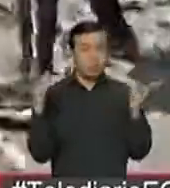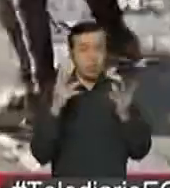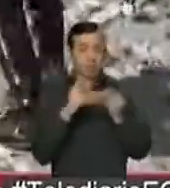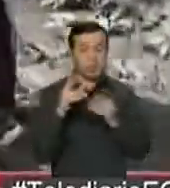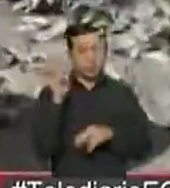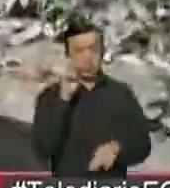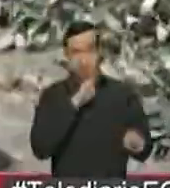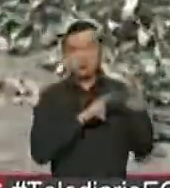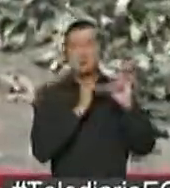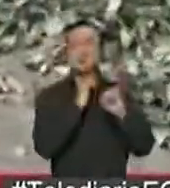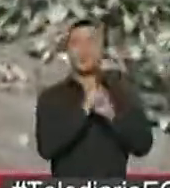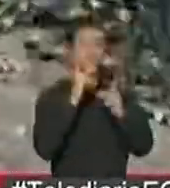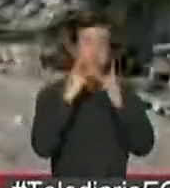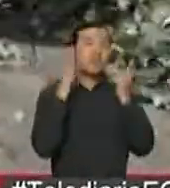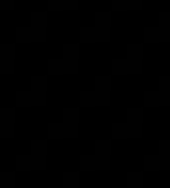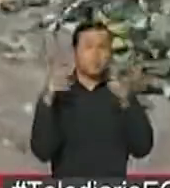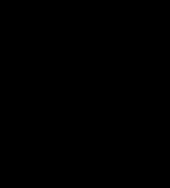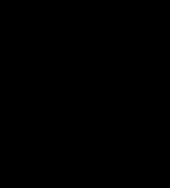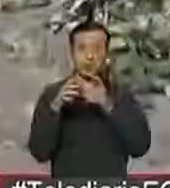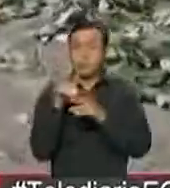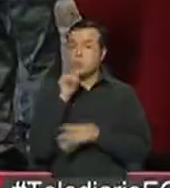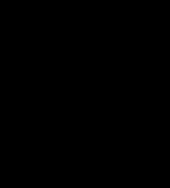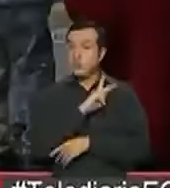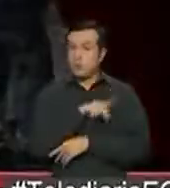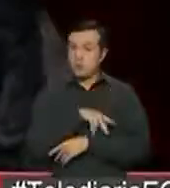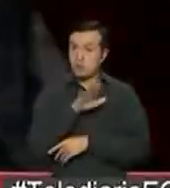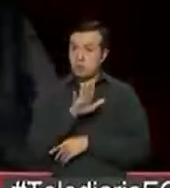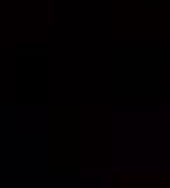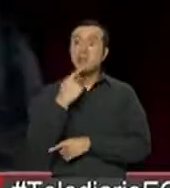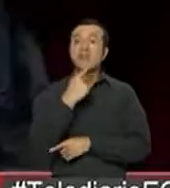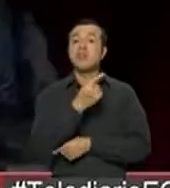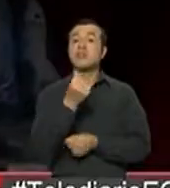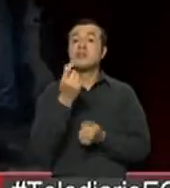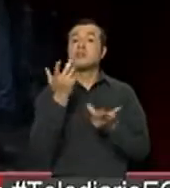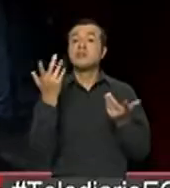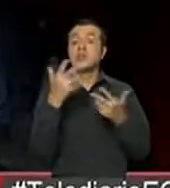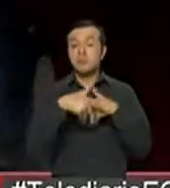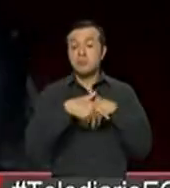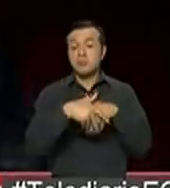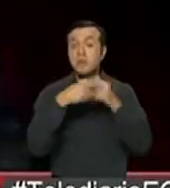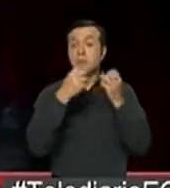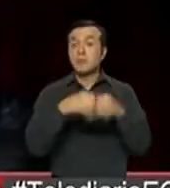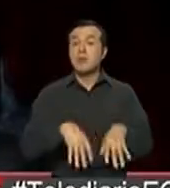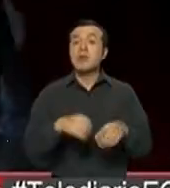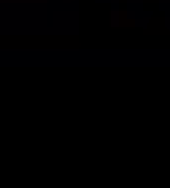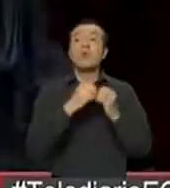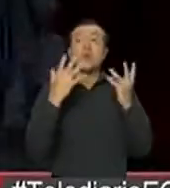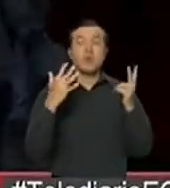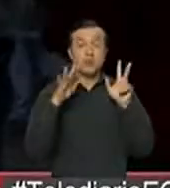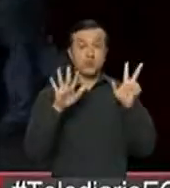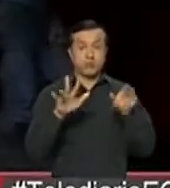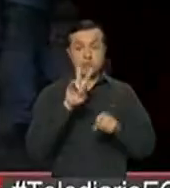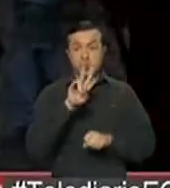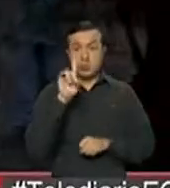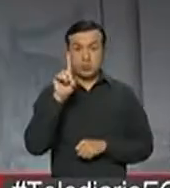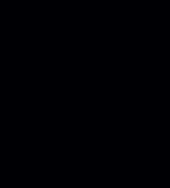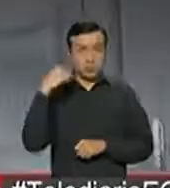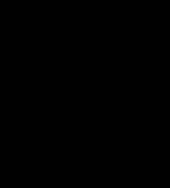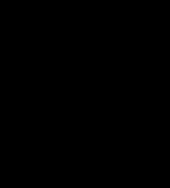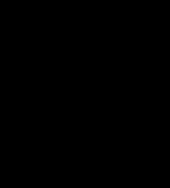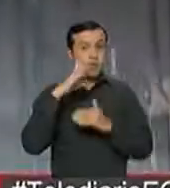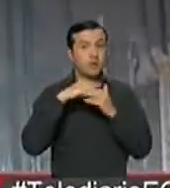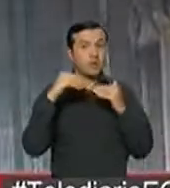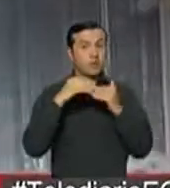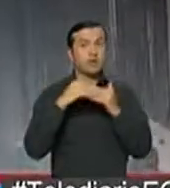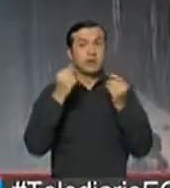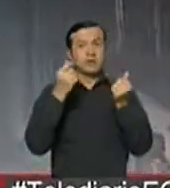de entidades públicas y gremios privados, se estimó que las manifestaciones de octubre dejaron 821 millones de dólares